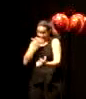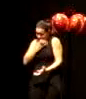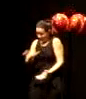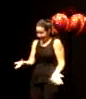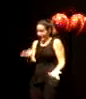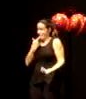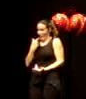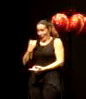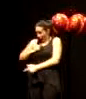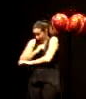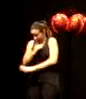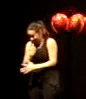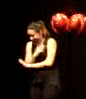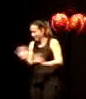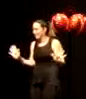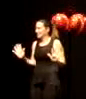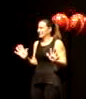para no decir una mierda.